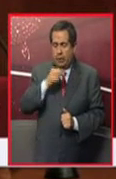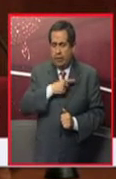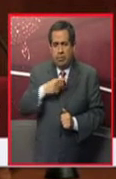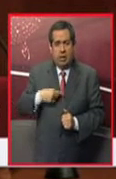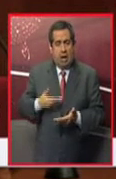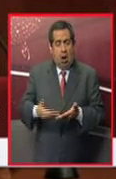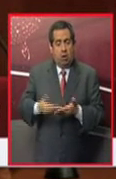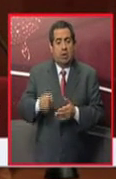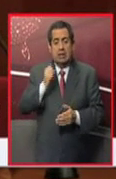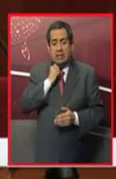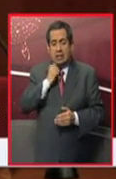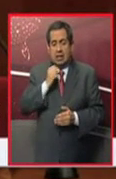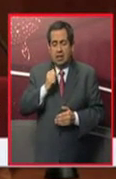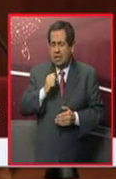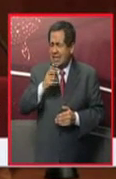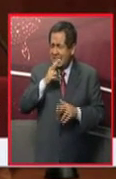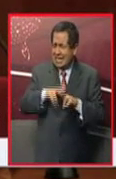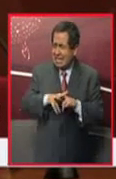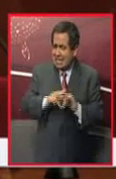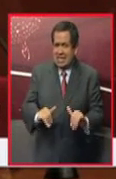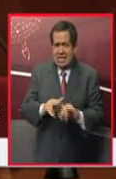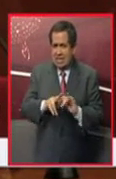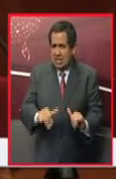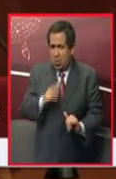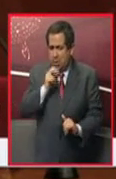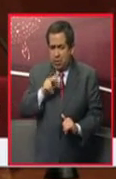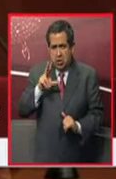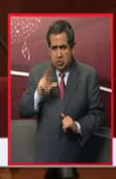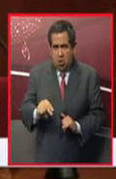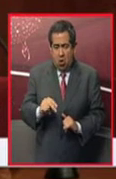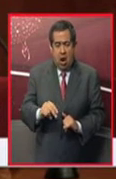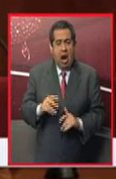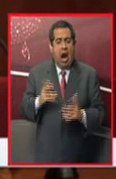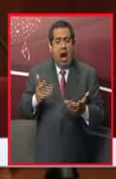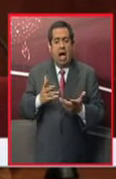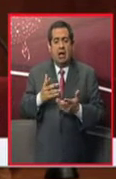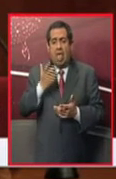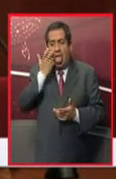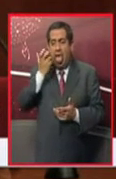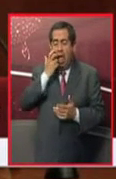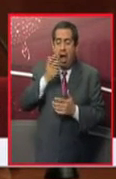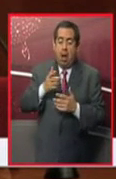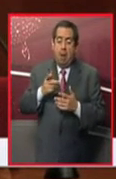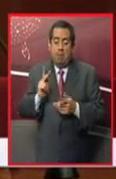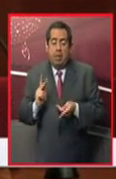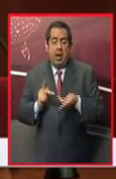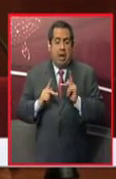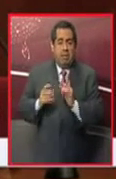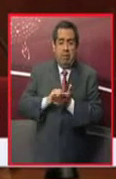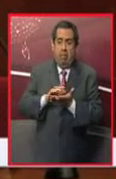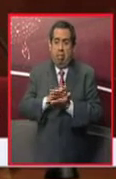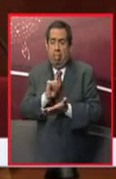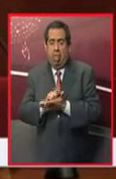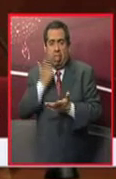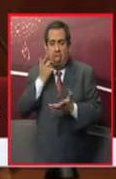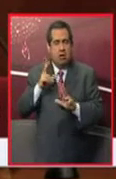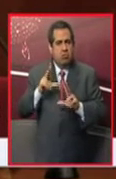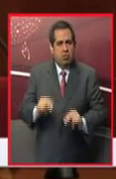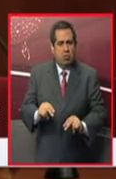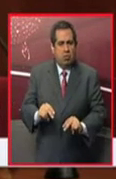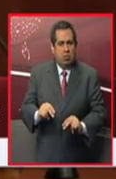este Senado de ninguna manera la realización de chicanas legislativas con la que